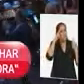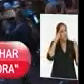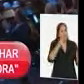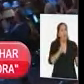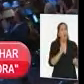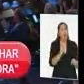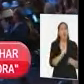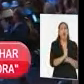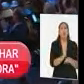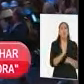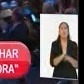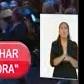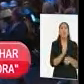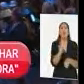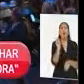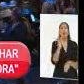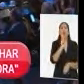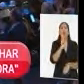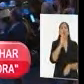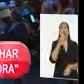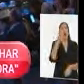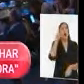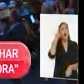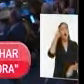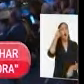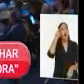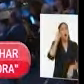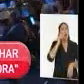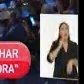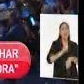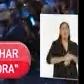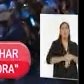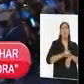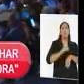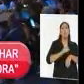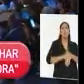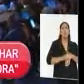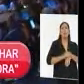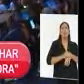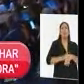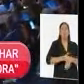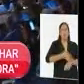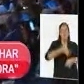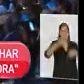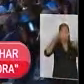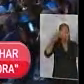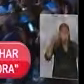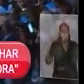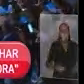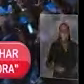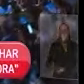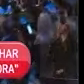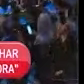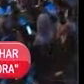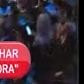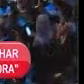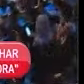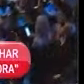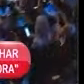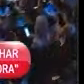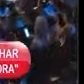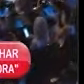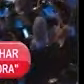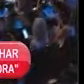de lo que estábamos antes que fuera el cambio de gobierno. Pero también me cuento entre los miles o